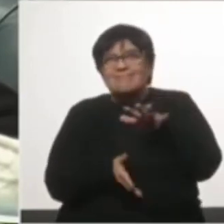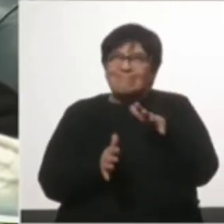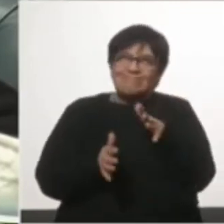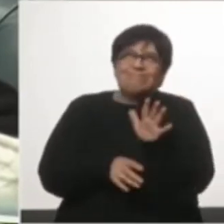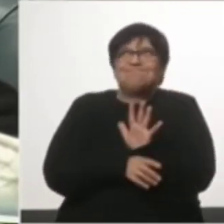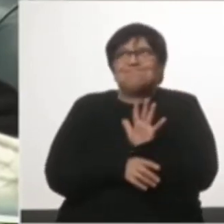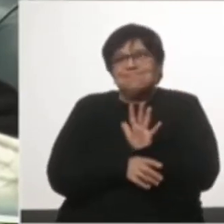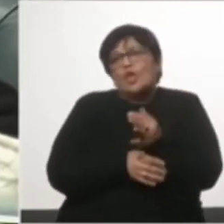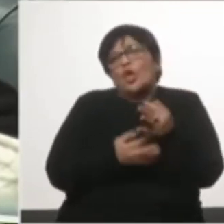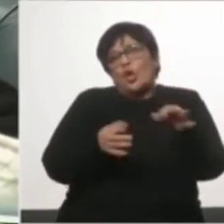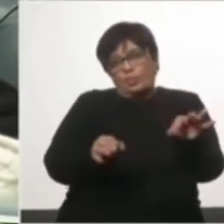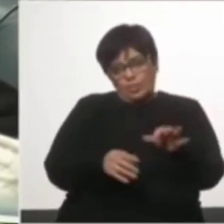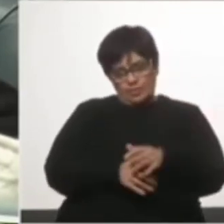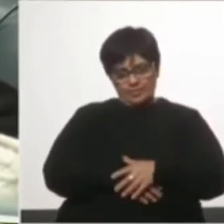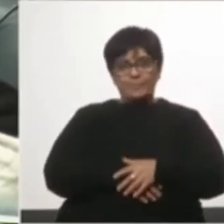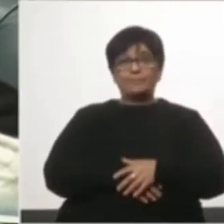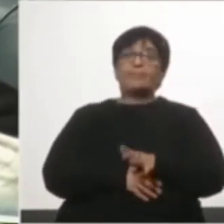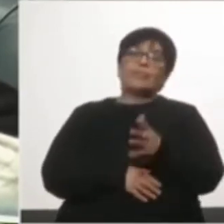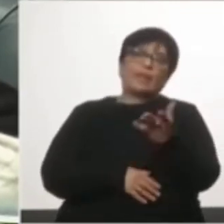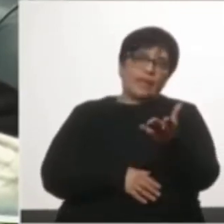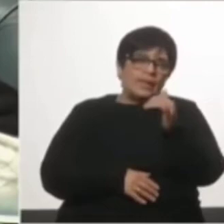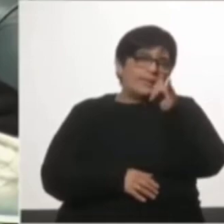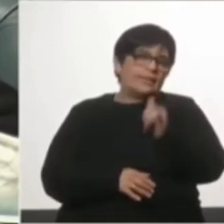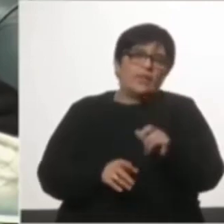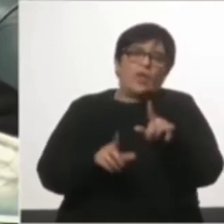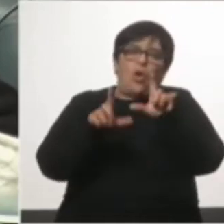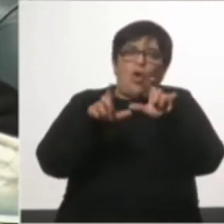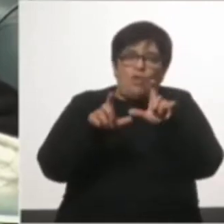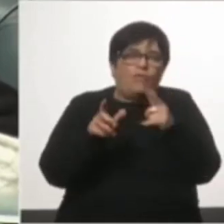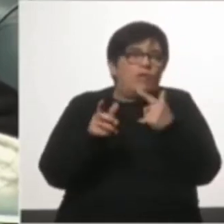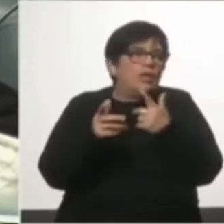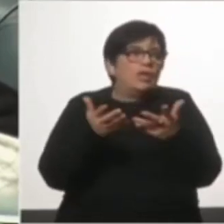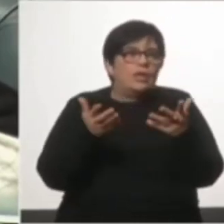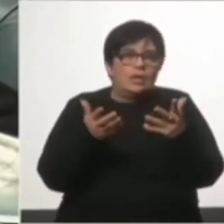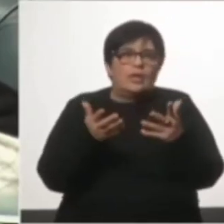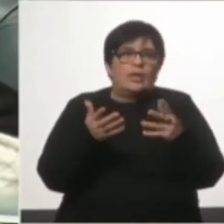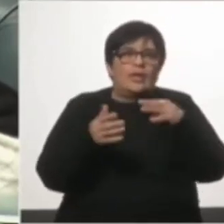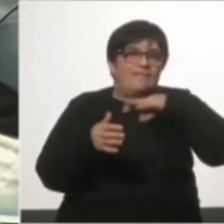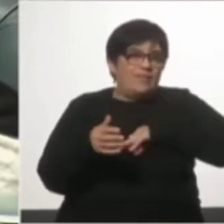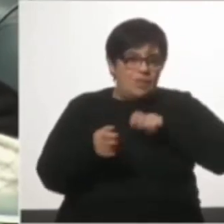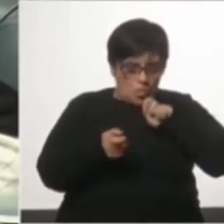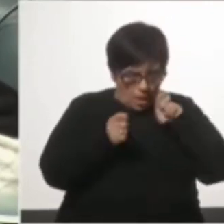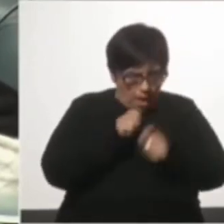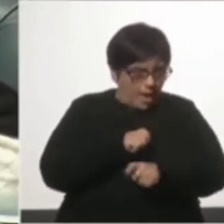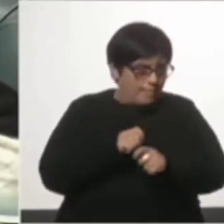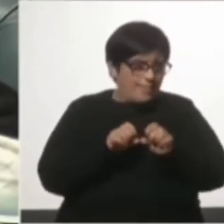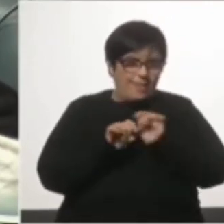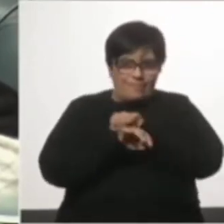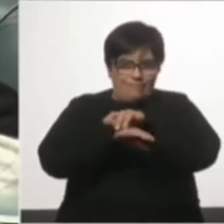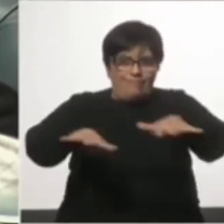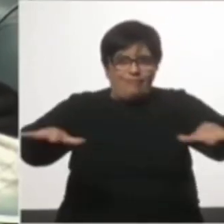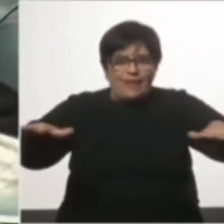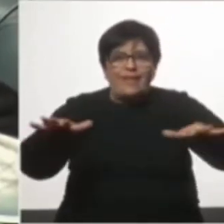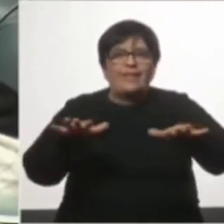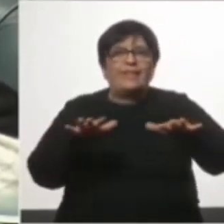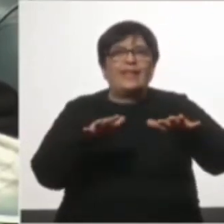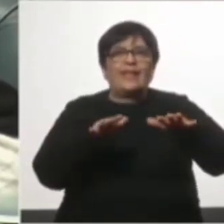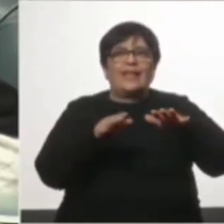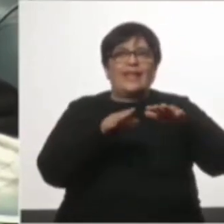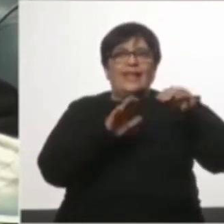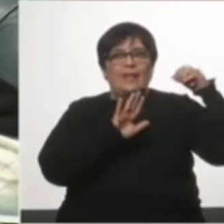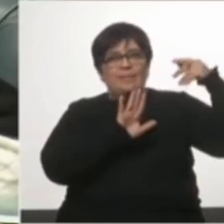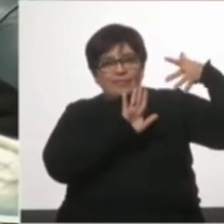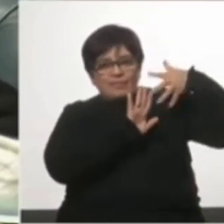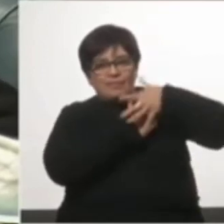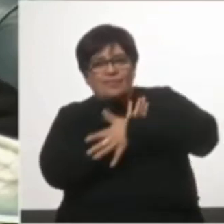de confort. Claro que, entre otras particularidades, el virus muta, invade a través de la frontera,